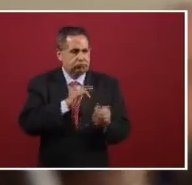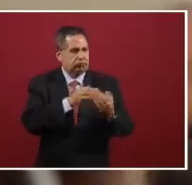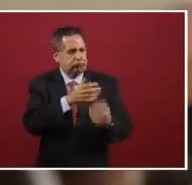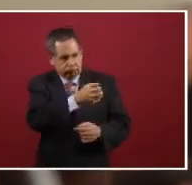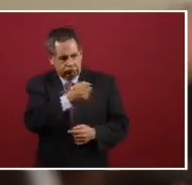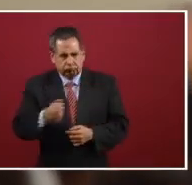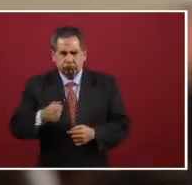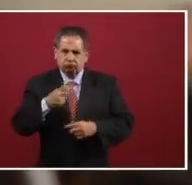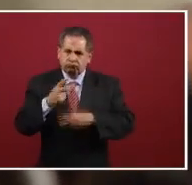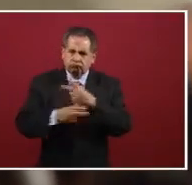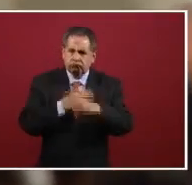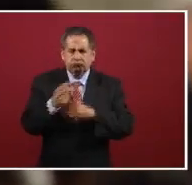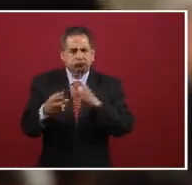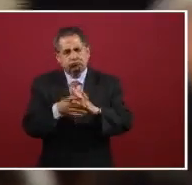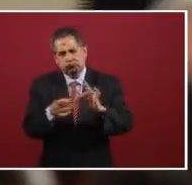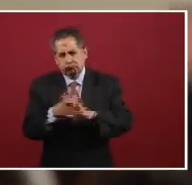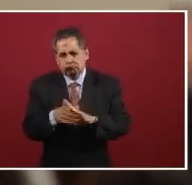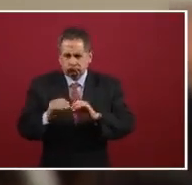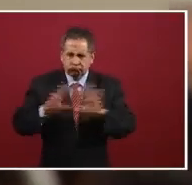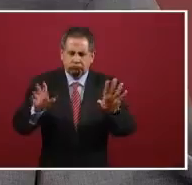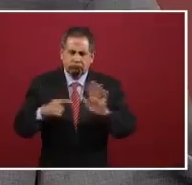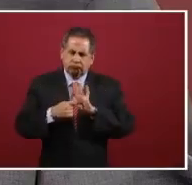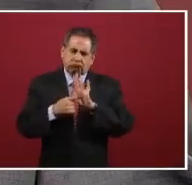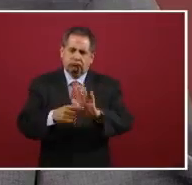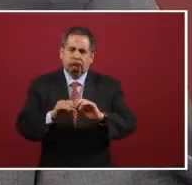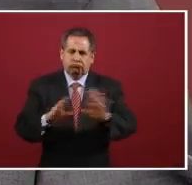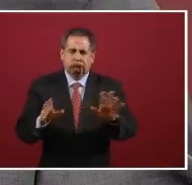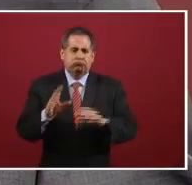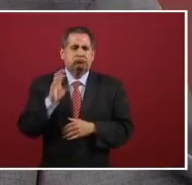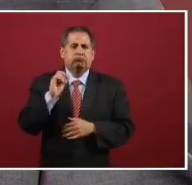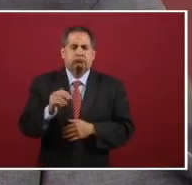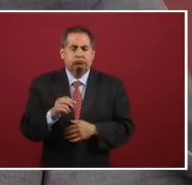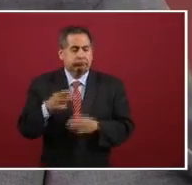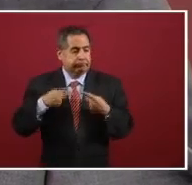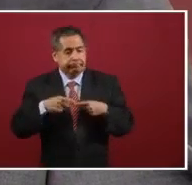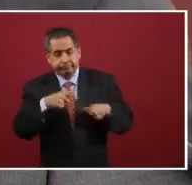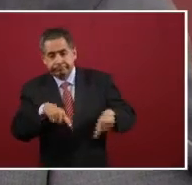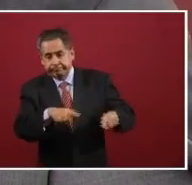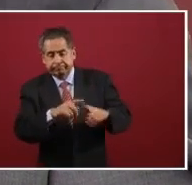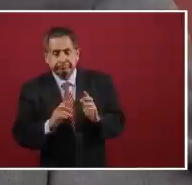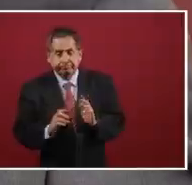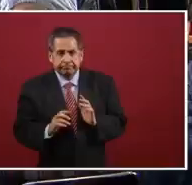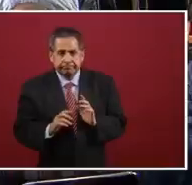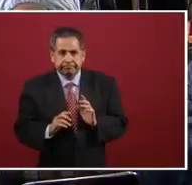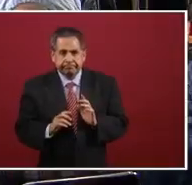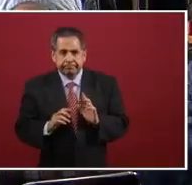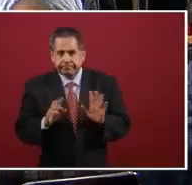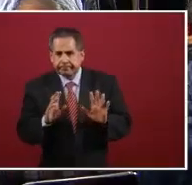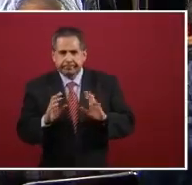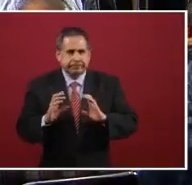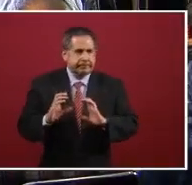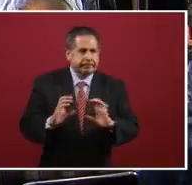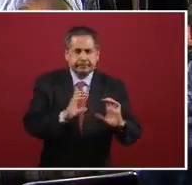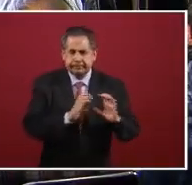mañanera para despejar dudas o de plano pues que la ciudadanía comience a guarecerse.